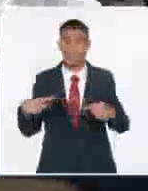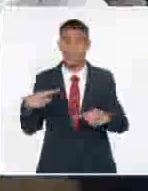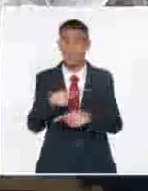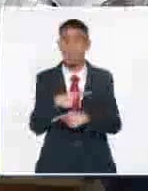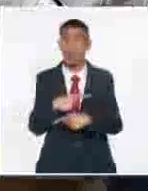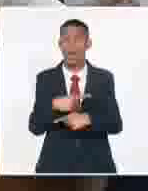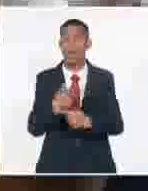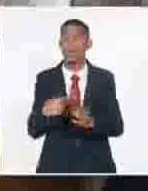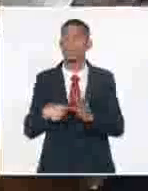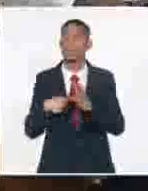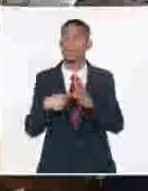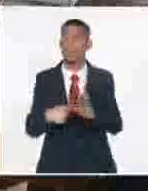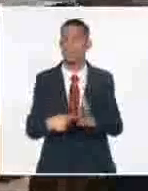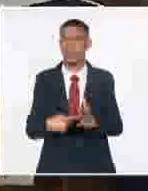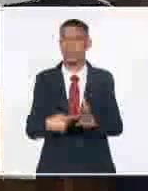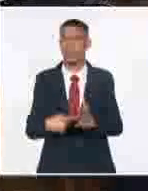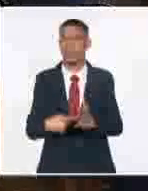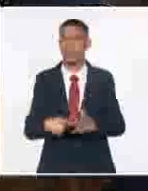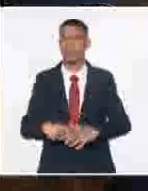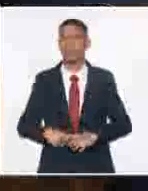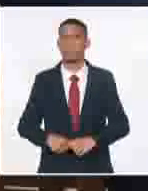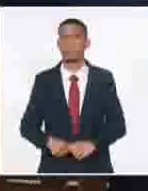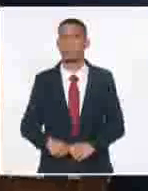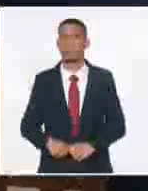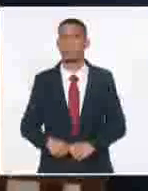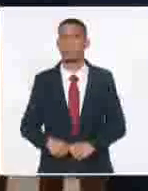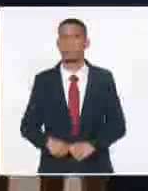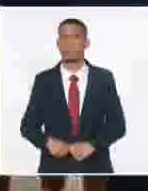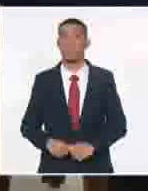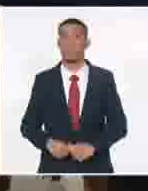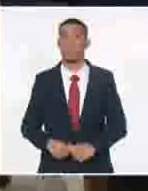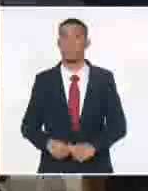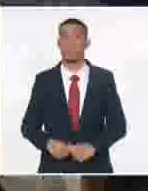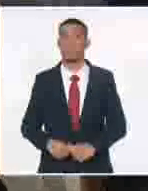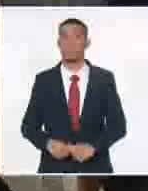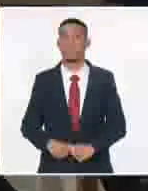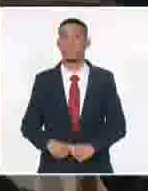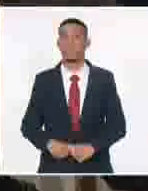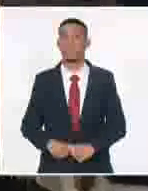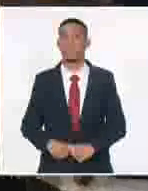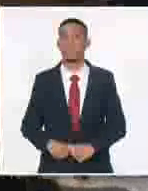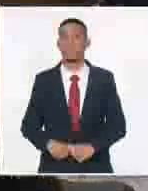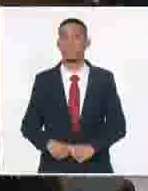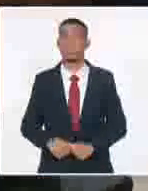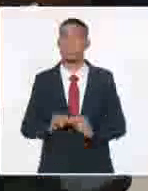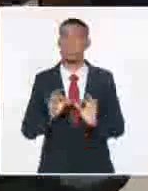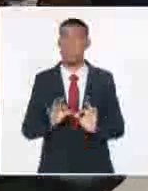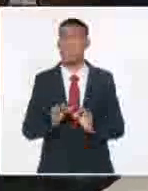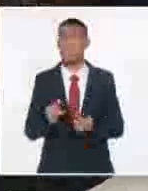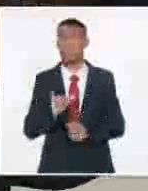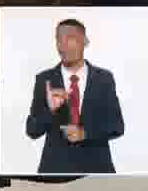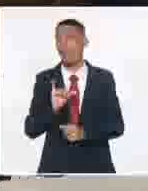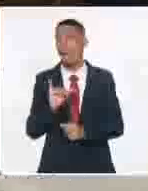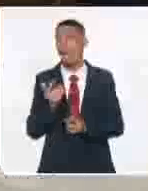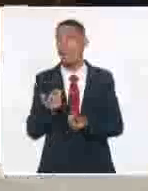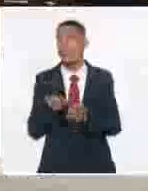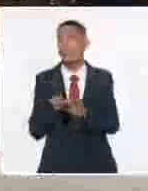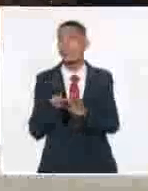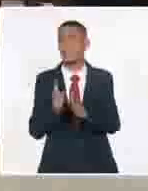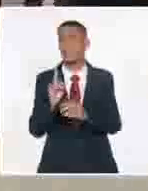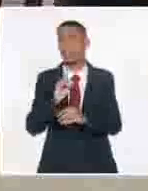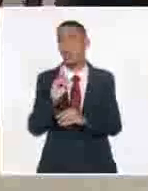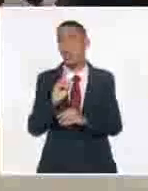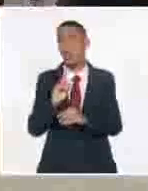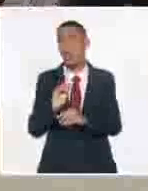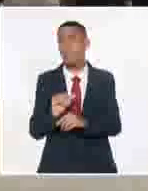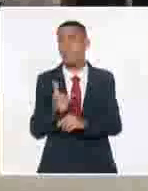consultas informales u oficiosas que se realizan a espaldas de la opinión pública internacional, que a